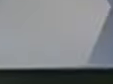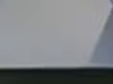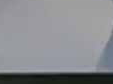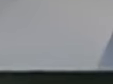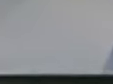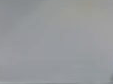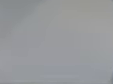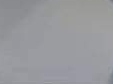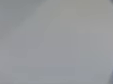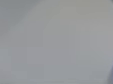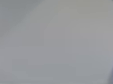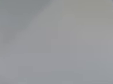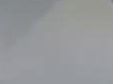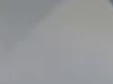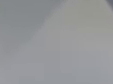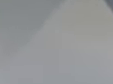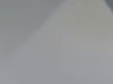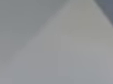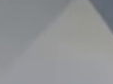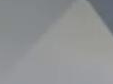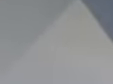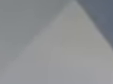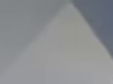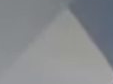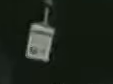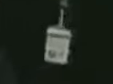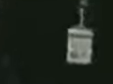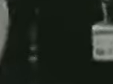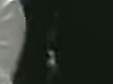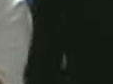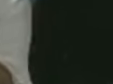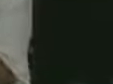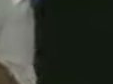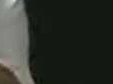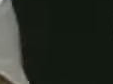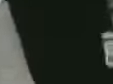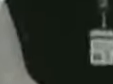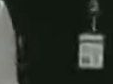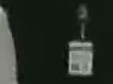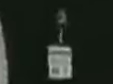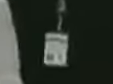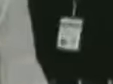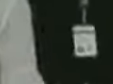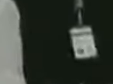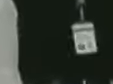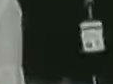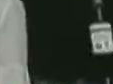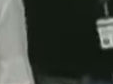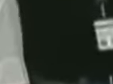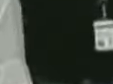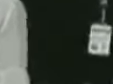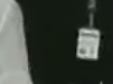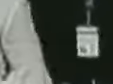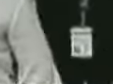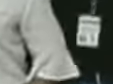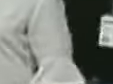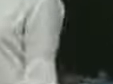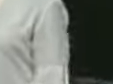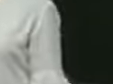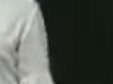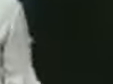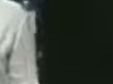Gallegos educación educación Educación para avanzar hacia una gran